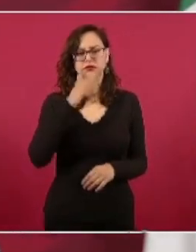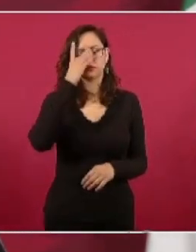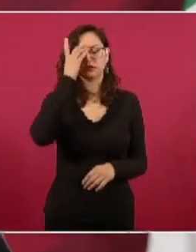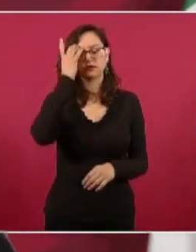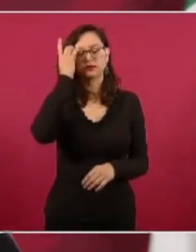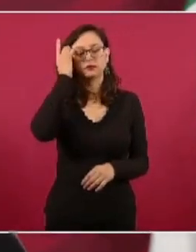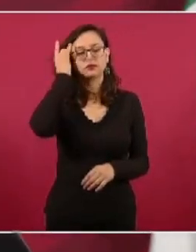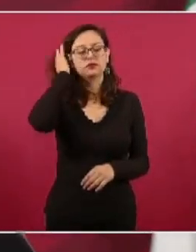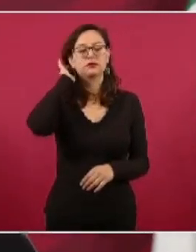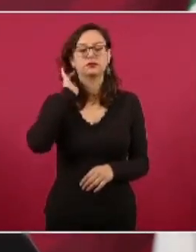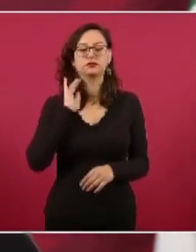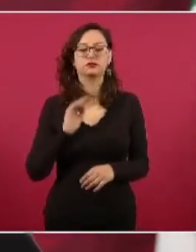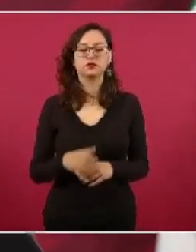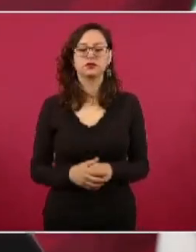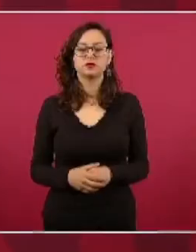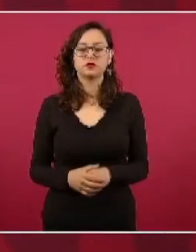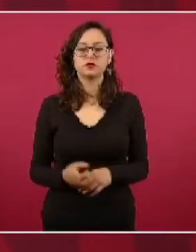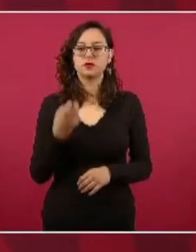con el pueblo?